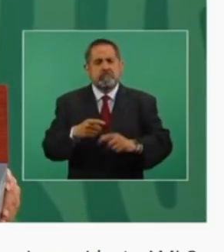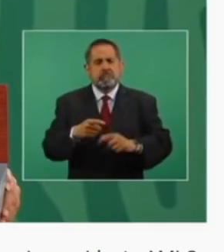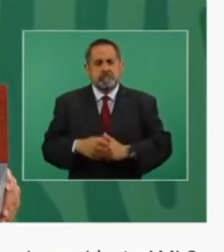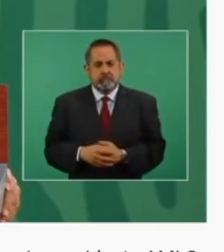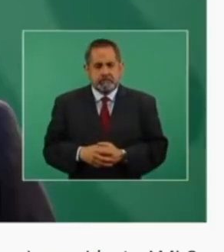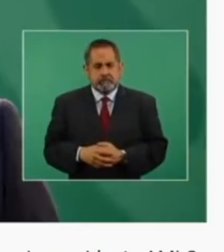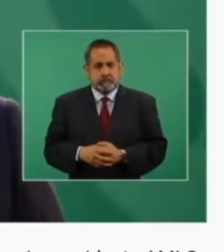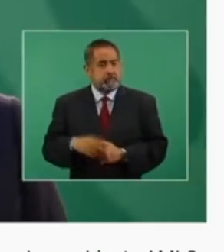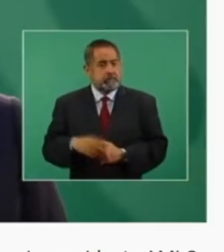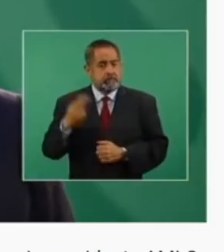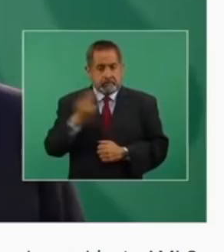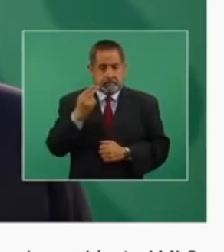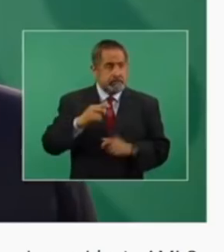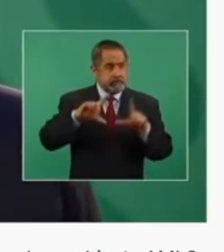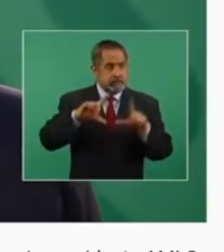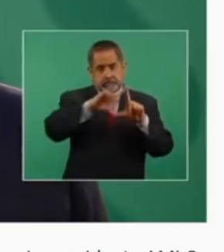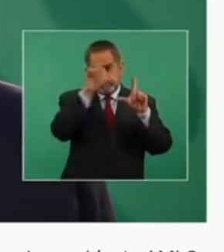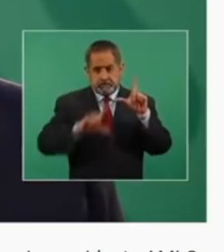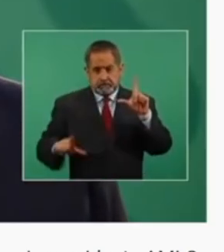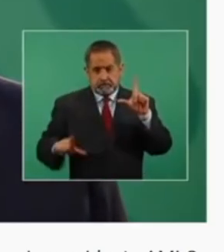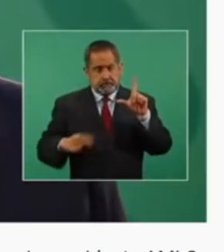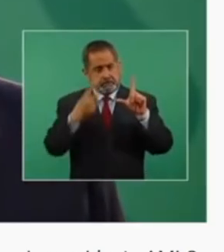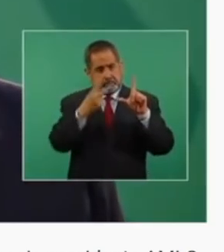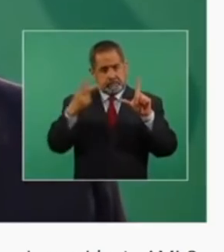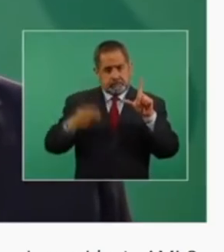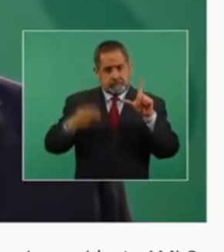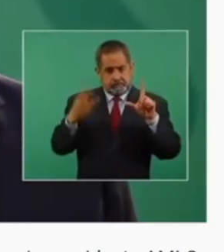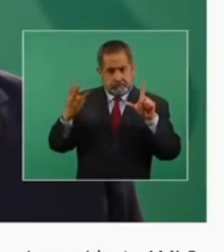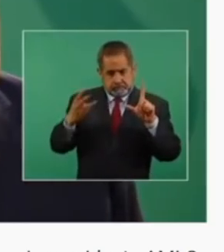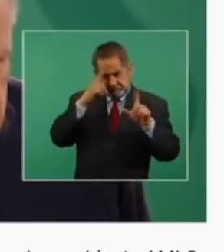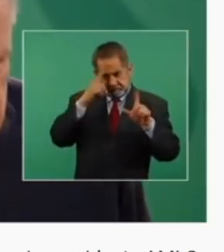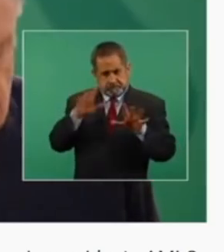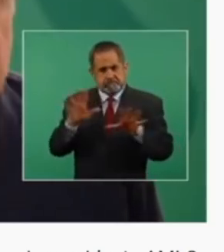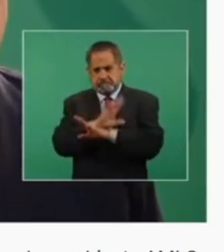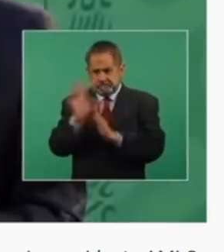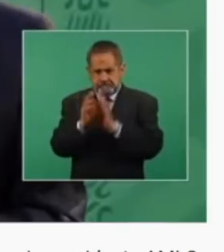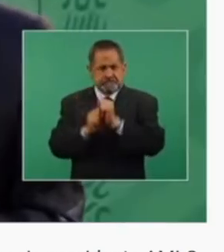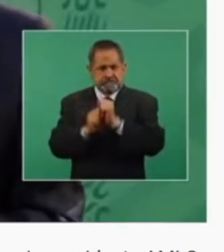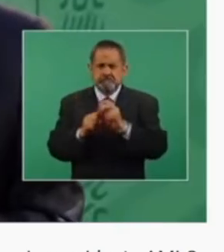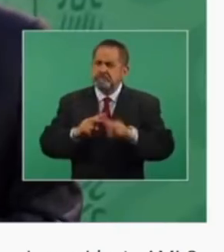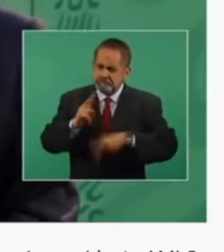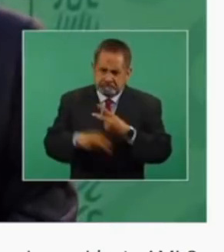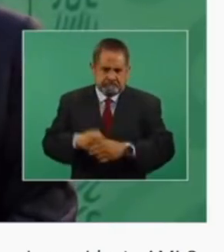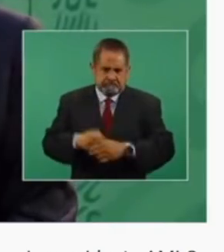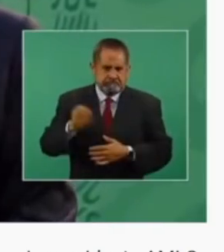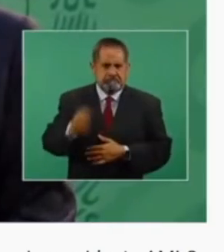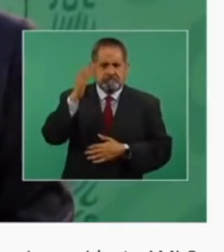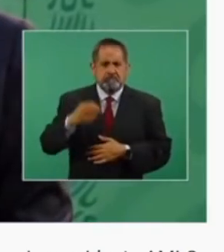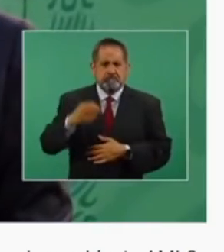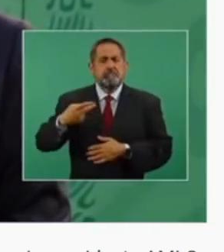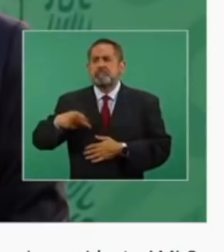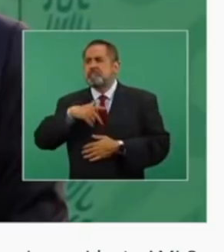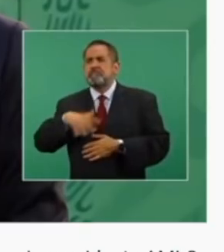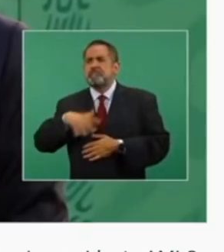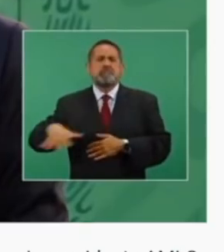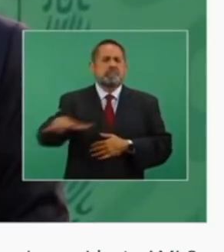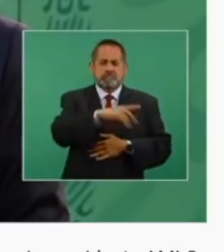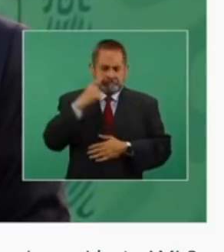que necesitamos 2/3 partes para que se apruebe una reforma constitucional, pero que lo decide el pueblo.